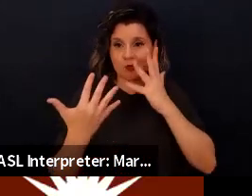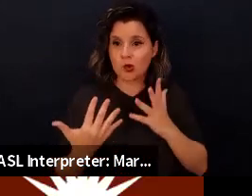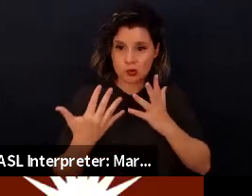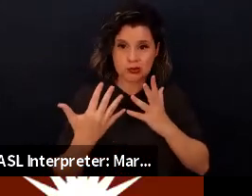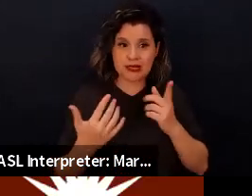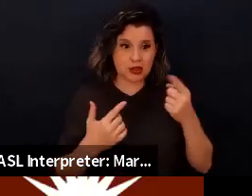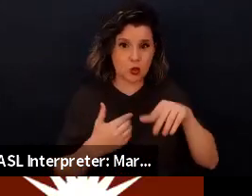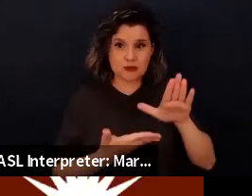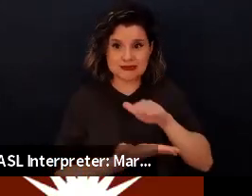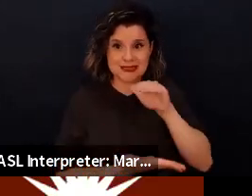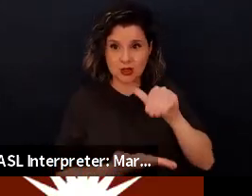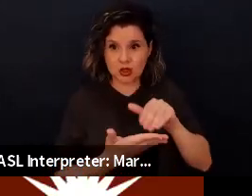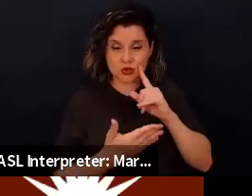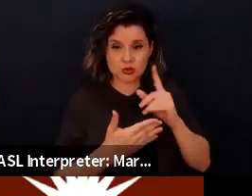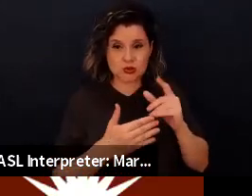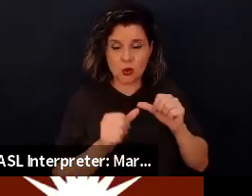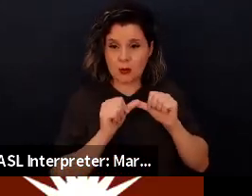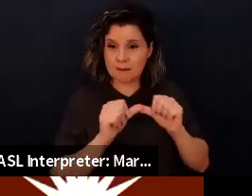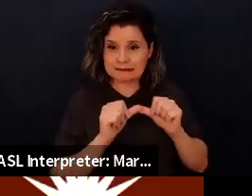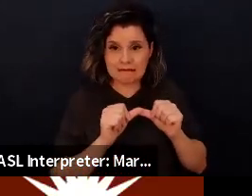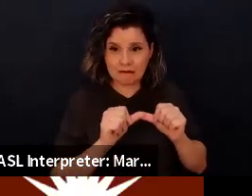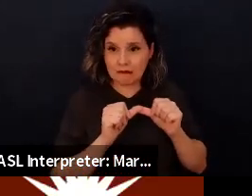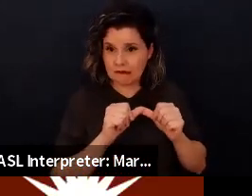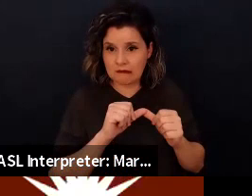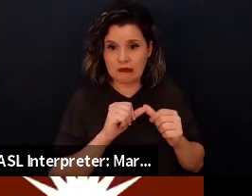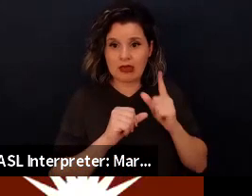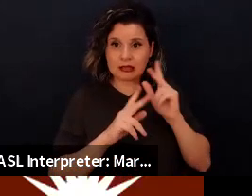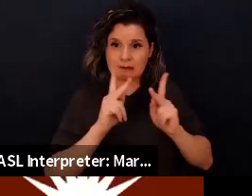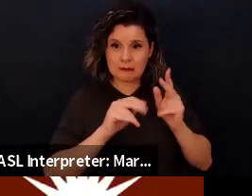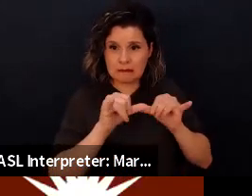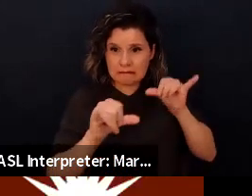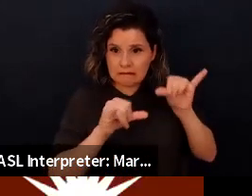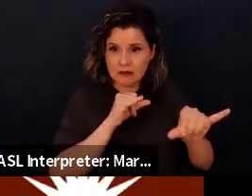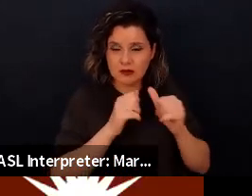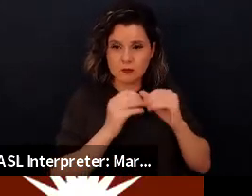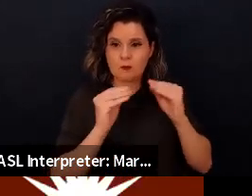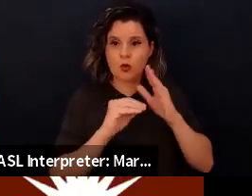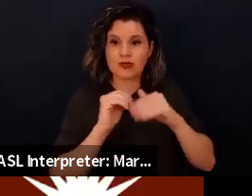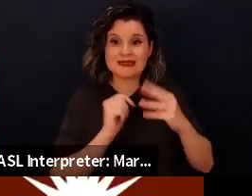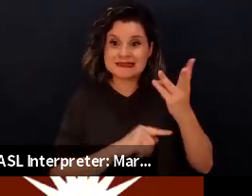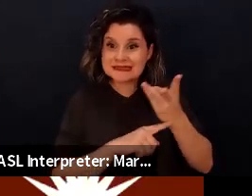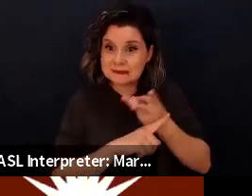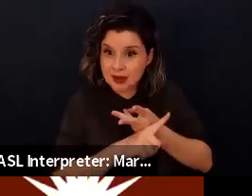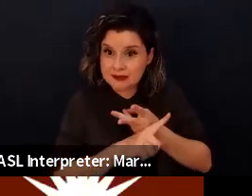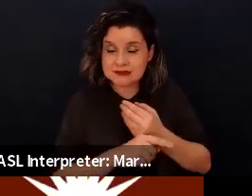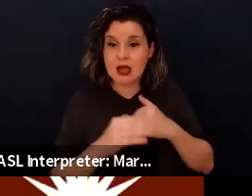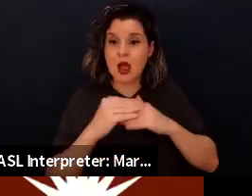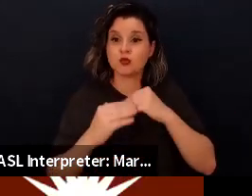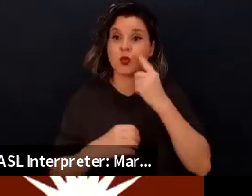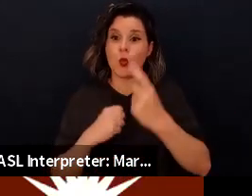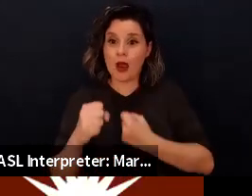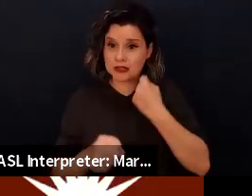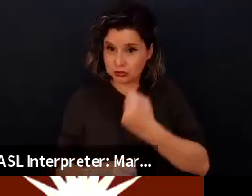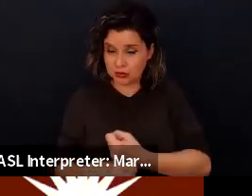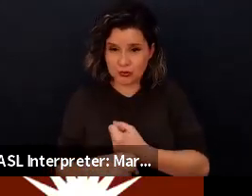estos centros están manteniendo a la gente detenida por más de 6 meses hasta el año. Y es